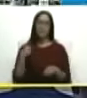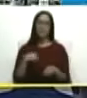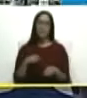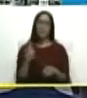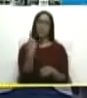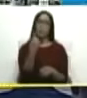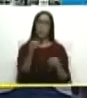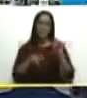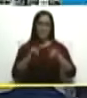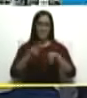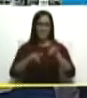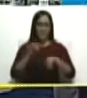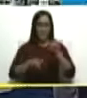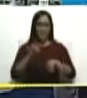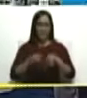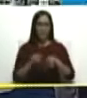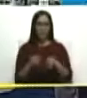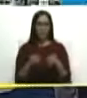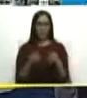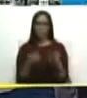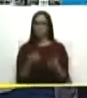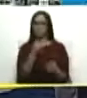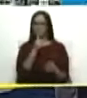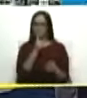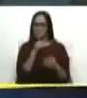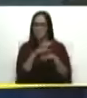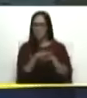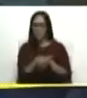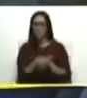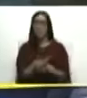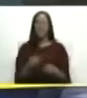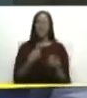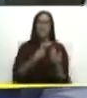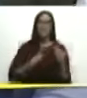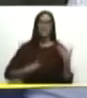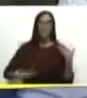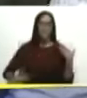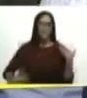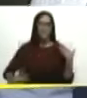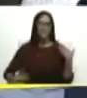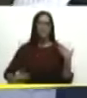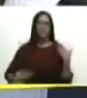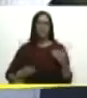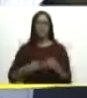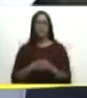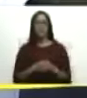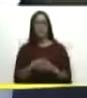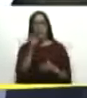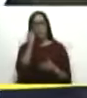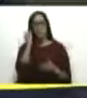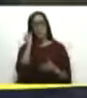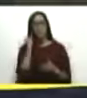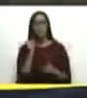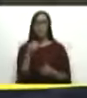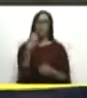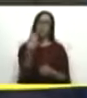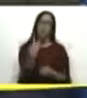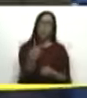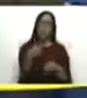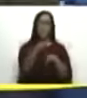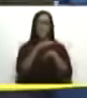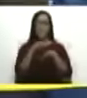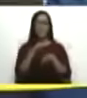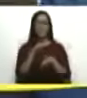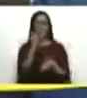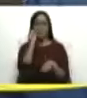secretaría integrada por el vicepresidente ejecutivo o vicepresidenta ejecutiva, dos ministros o ministras,